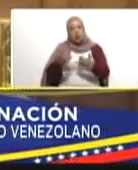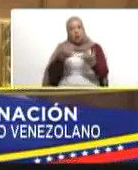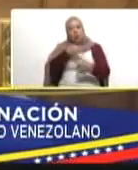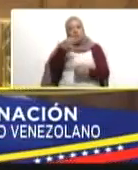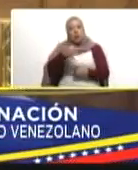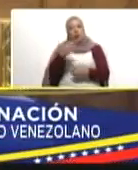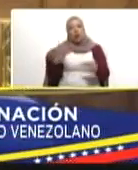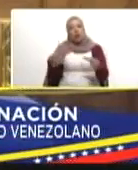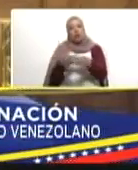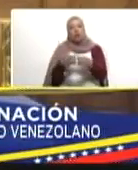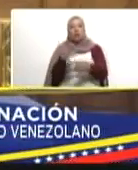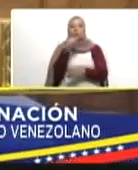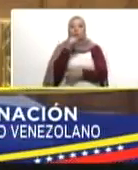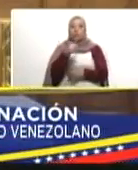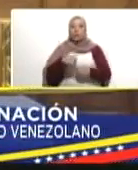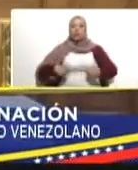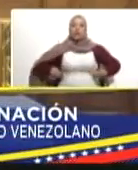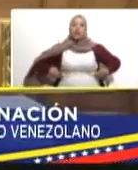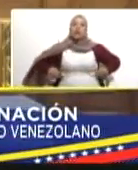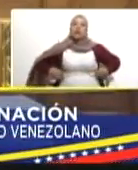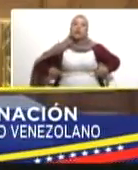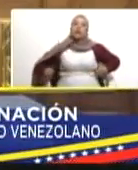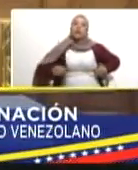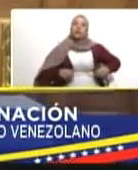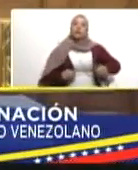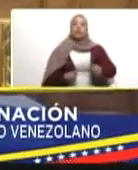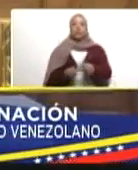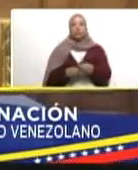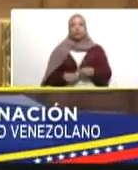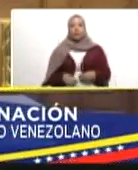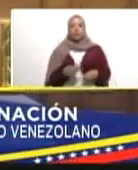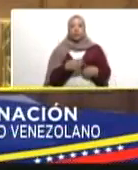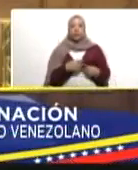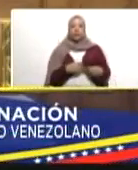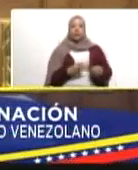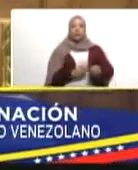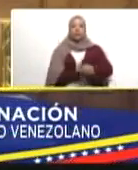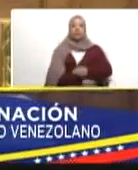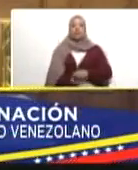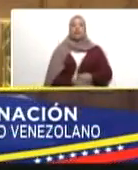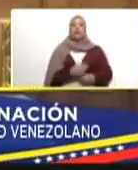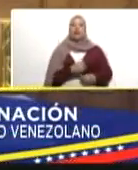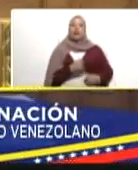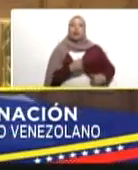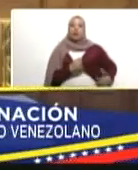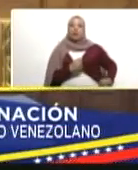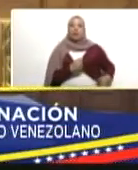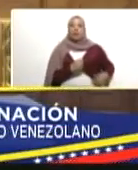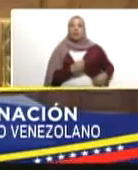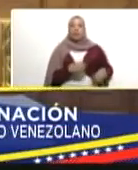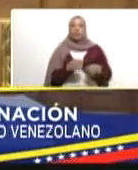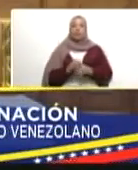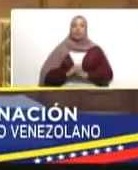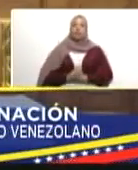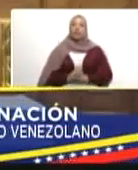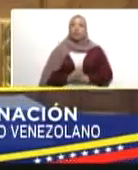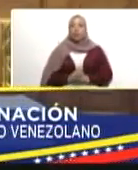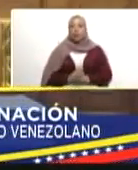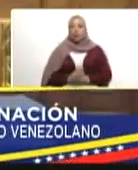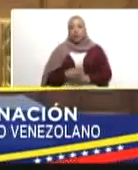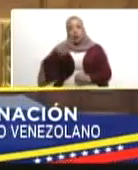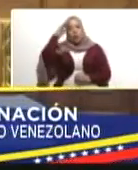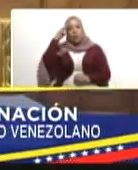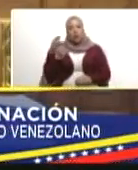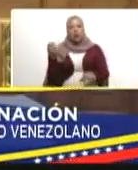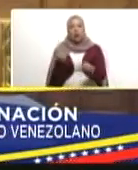hacía reuniones en la viñeta y nos reuníamos mucho el alto mando militar Y en el